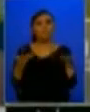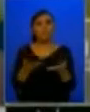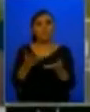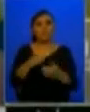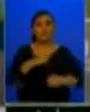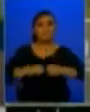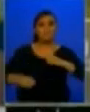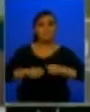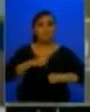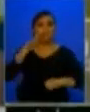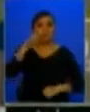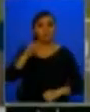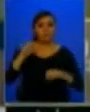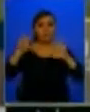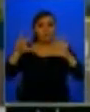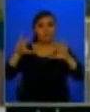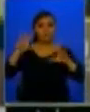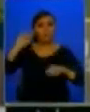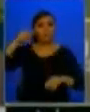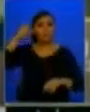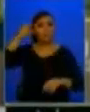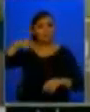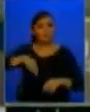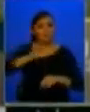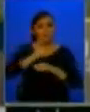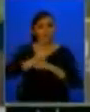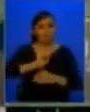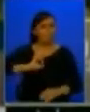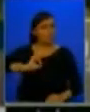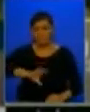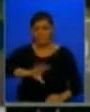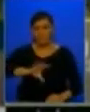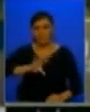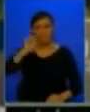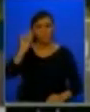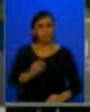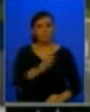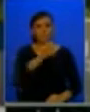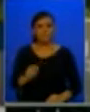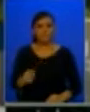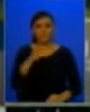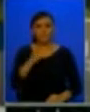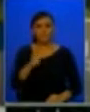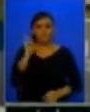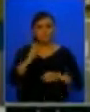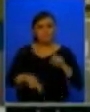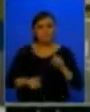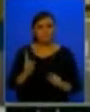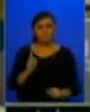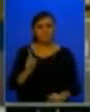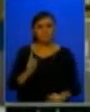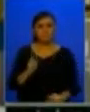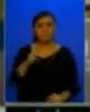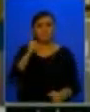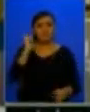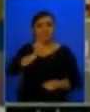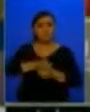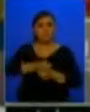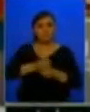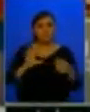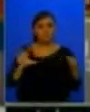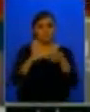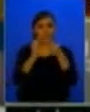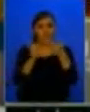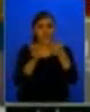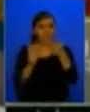que en mayo de 2008 el gobierno ecuatoriano eliminó y prohibió la terciarización e intermediación y dispuso que la relación